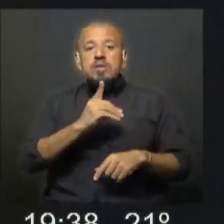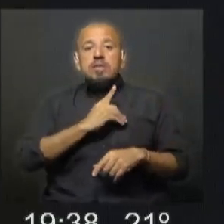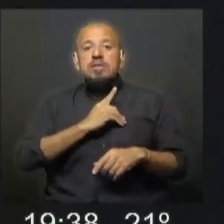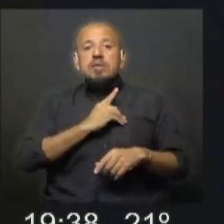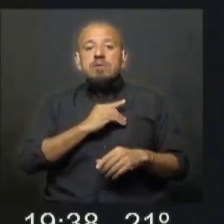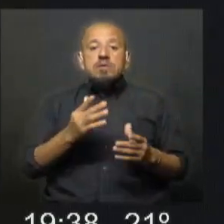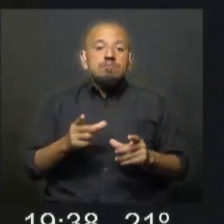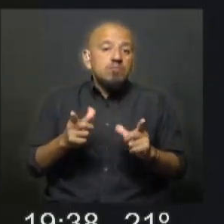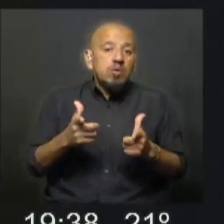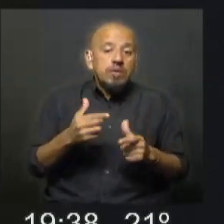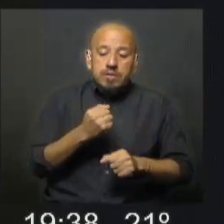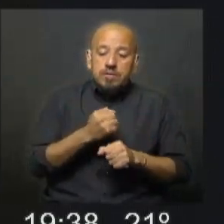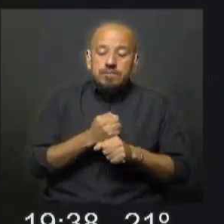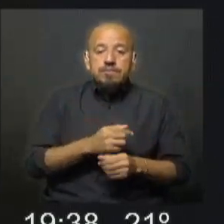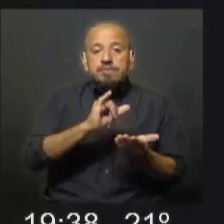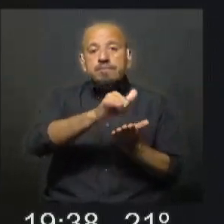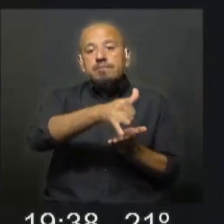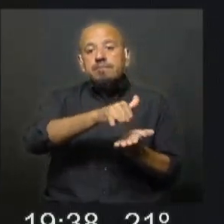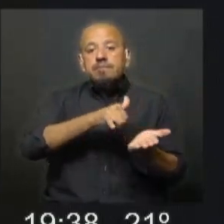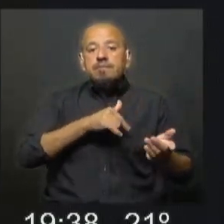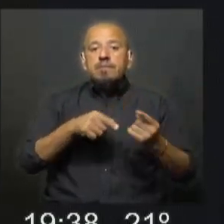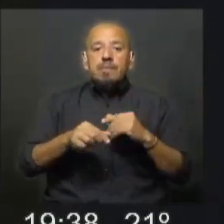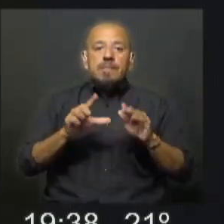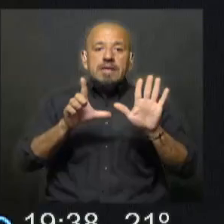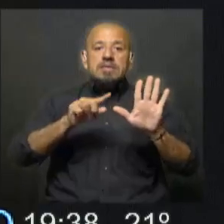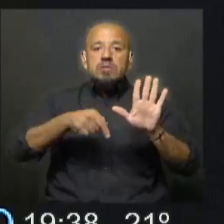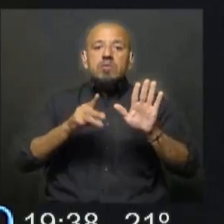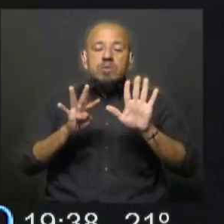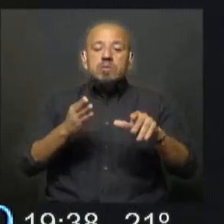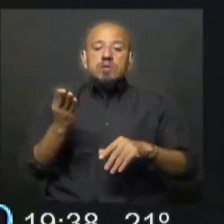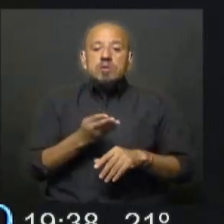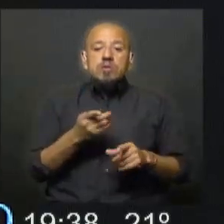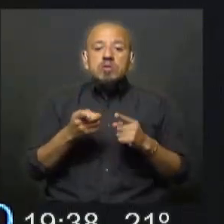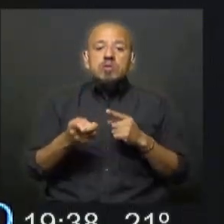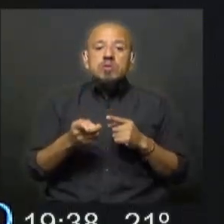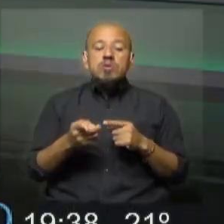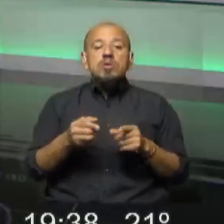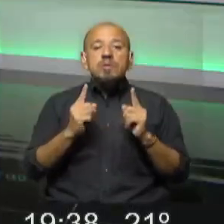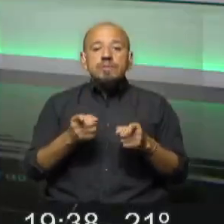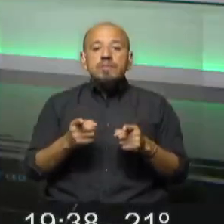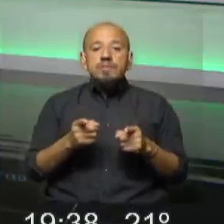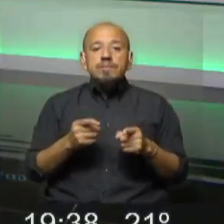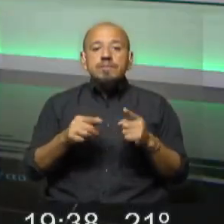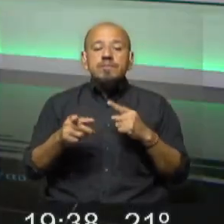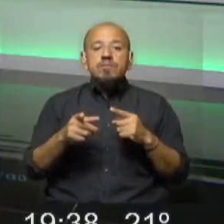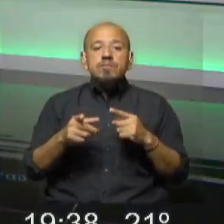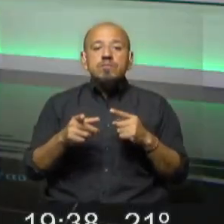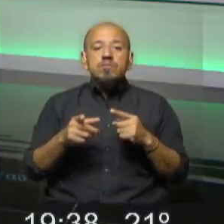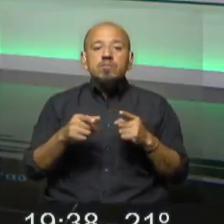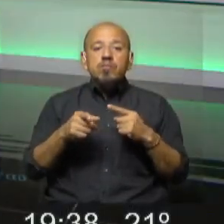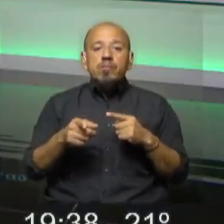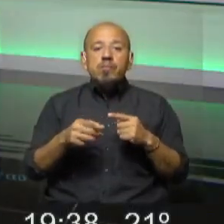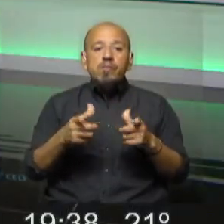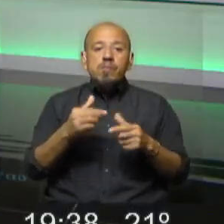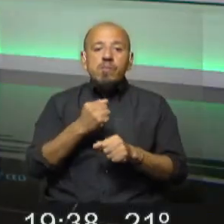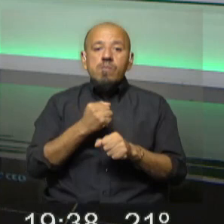estaban desempleadas. En términos promedios se parece también al 7,9%. Y como también analizado en varias columnas, el